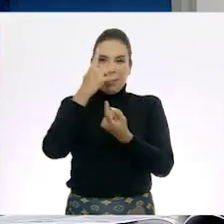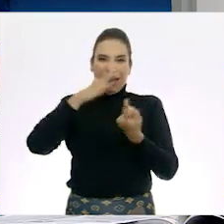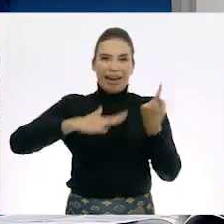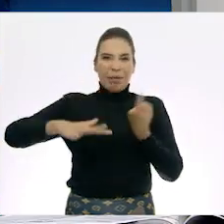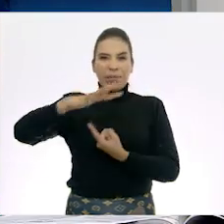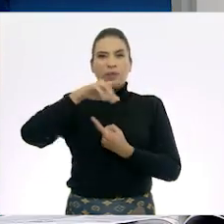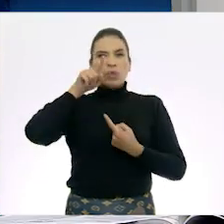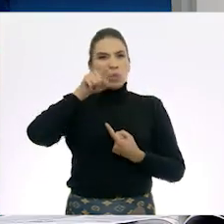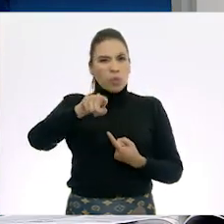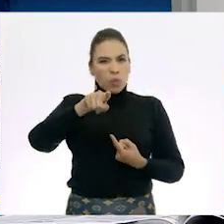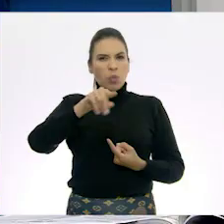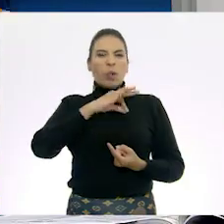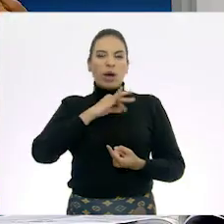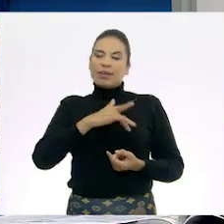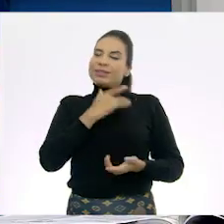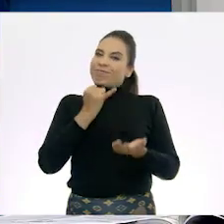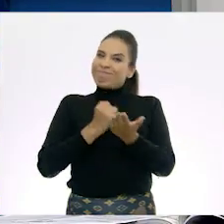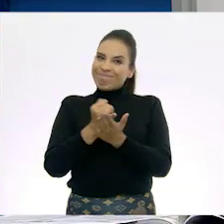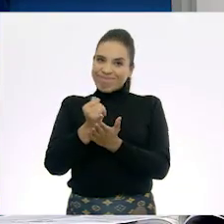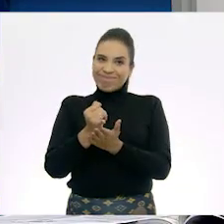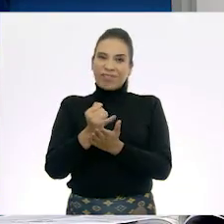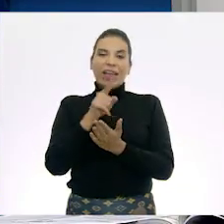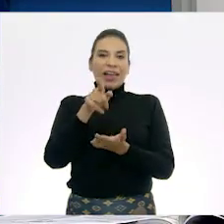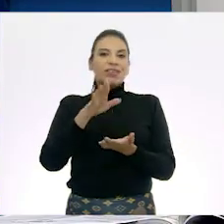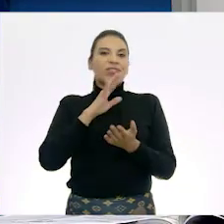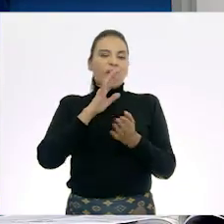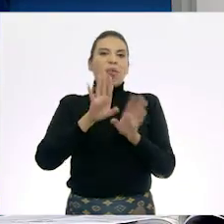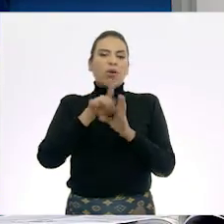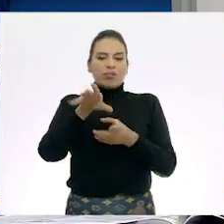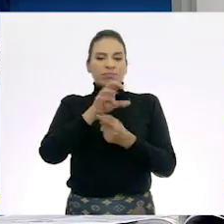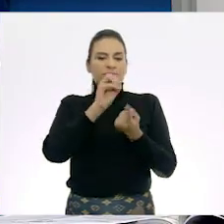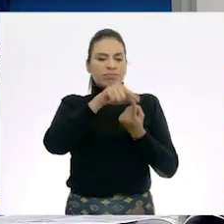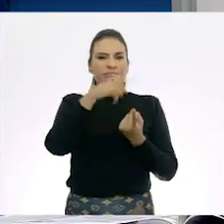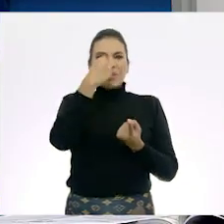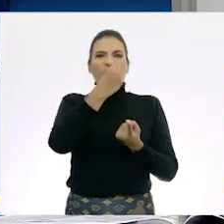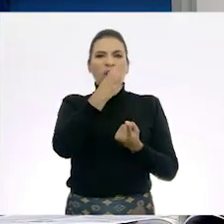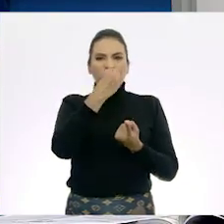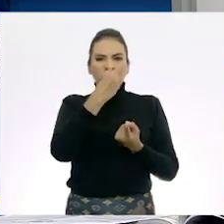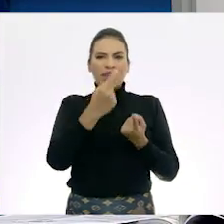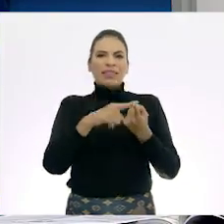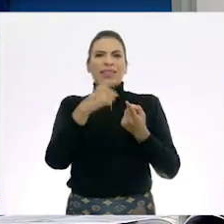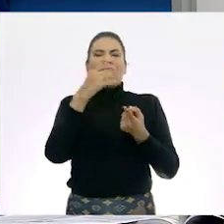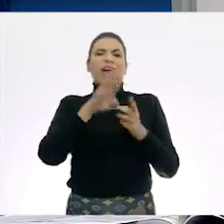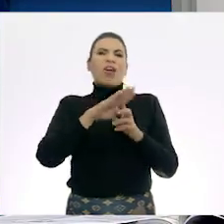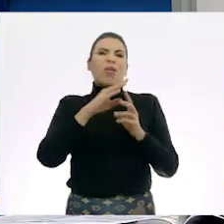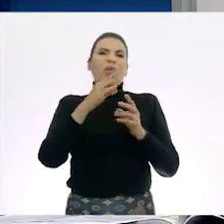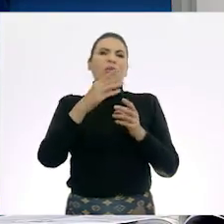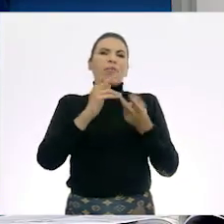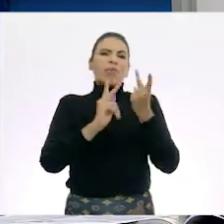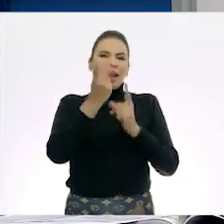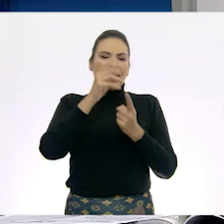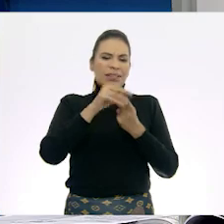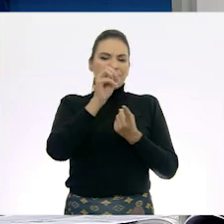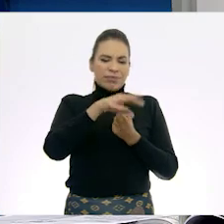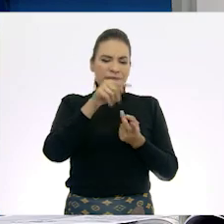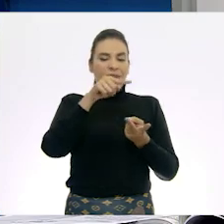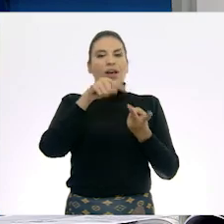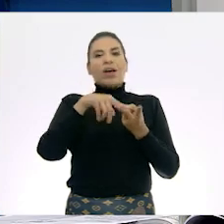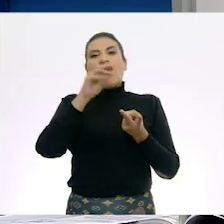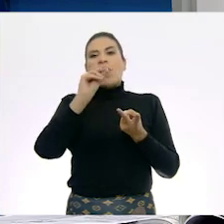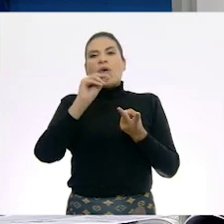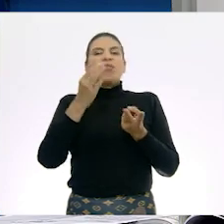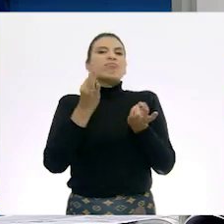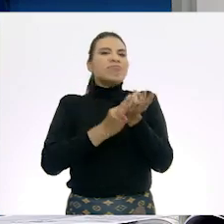para que tú puedas decidir este es un desecho orgánico, inorgánico, y estos materiales se pueden